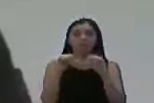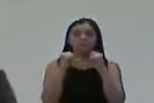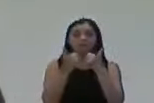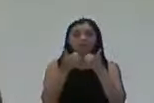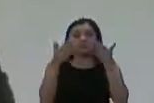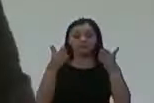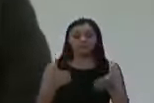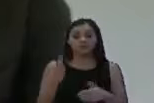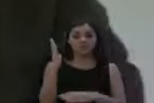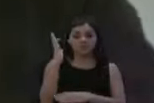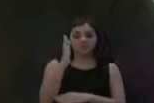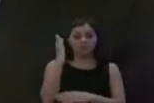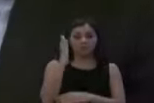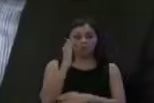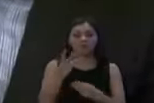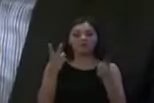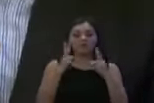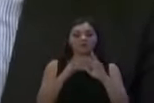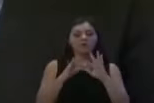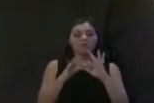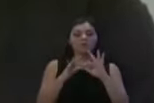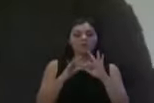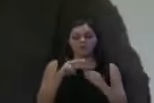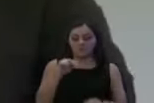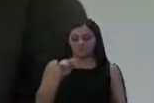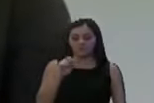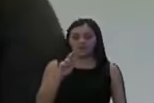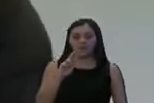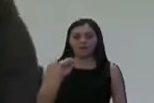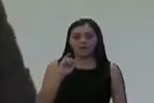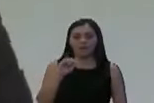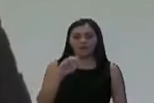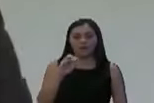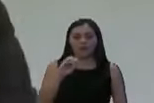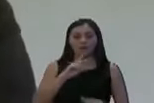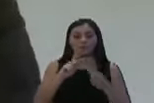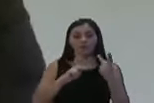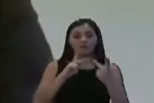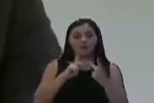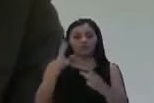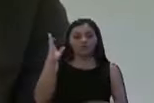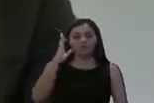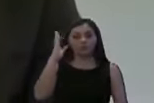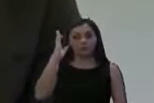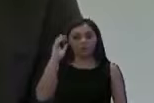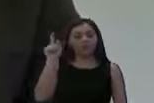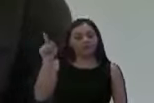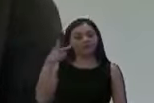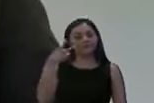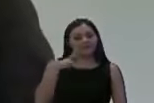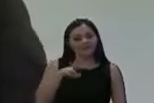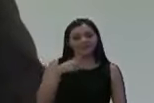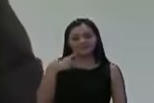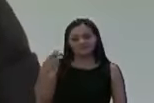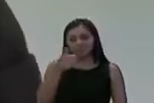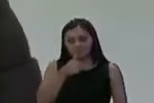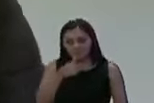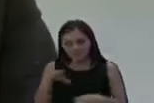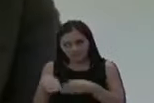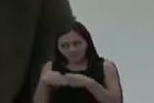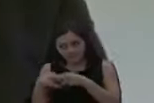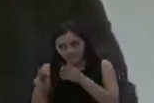tunguragua y a nuestro querido compañero Fernando Naranjo prefecto provincia de tunguragua que también se lo he dicho en privado en